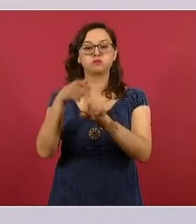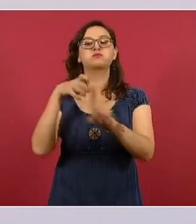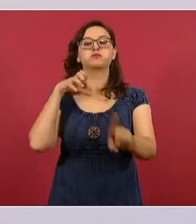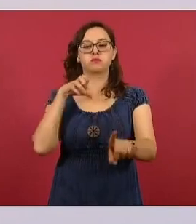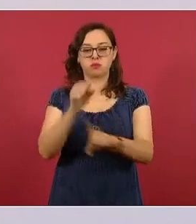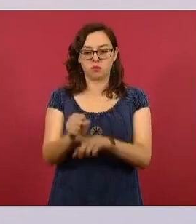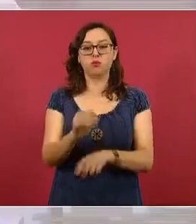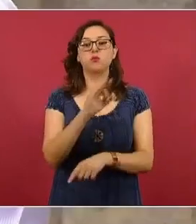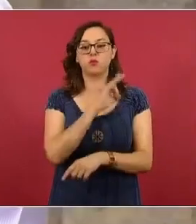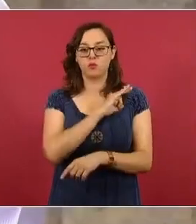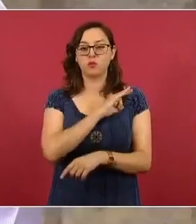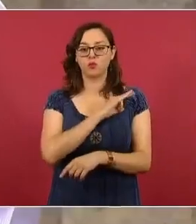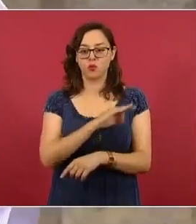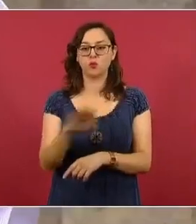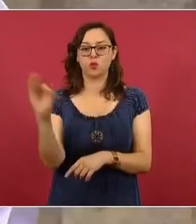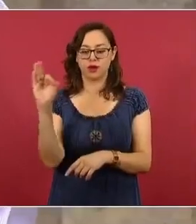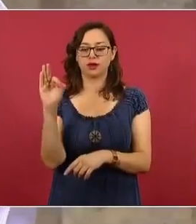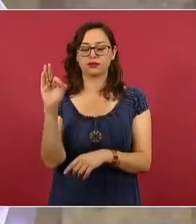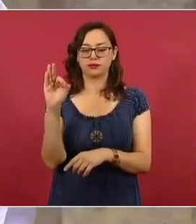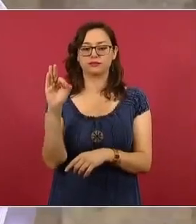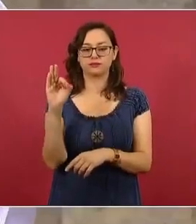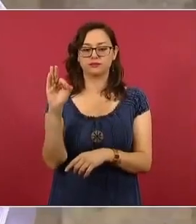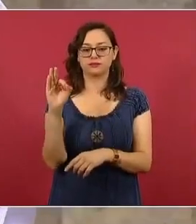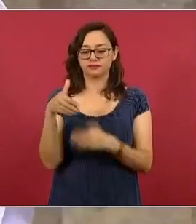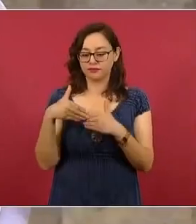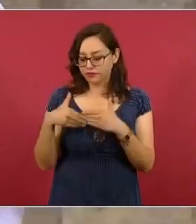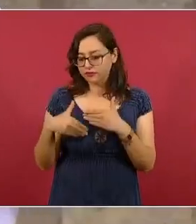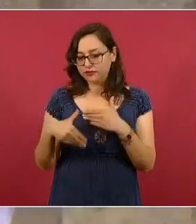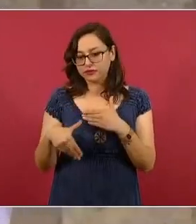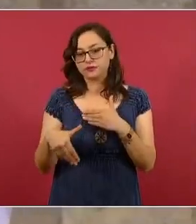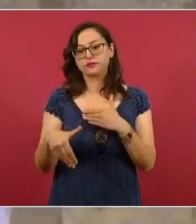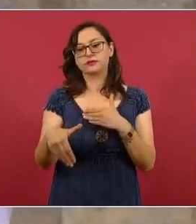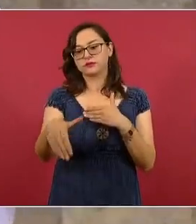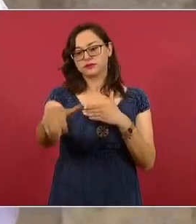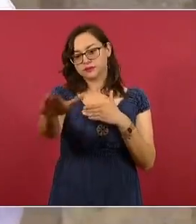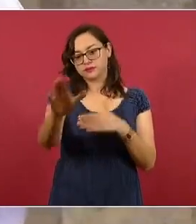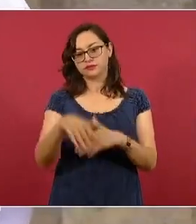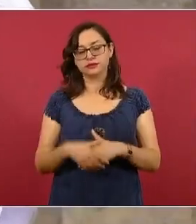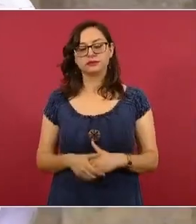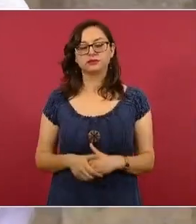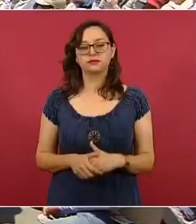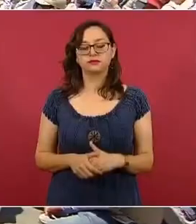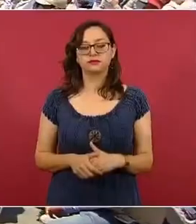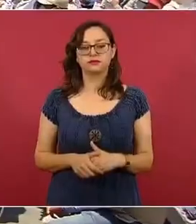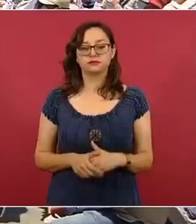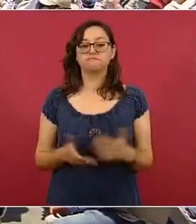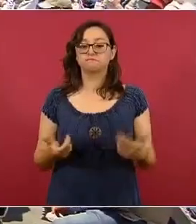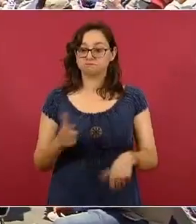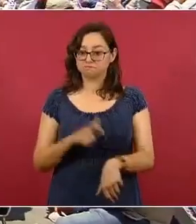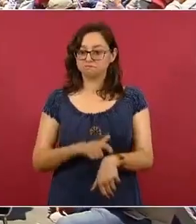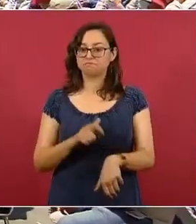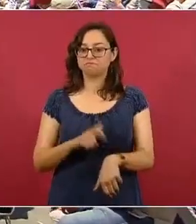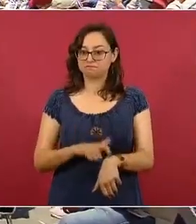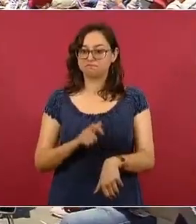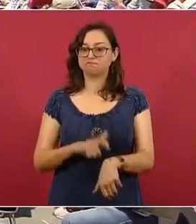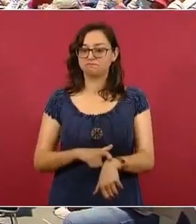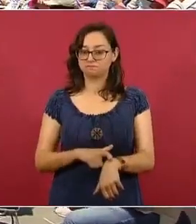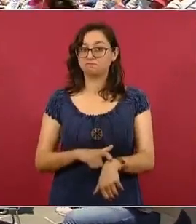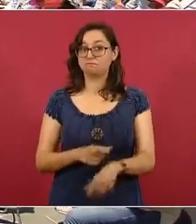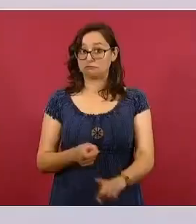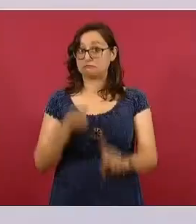tener en el transcurso de los próximos meses y de los próximos años. En buena hora, meta